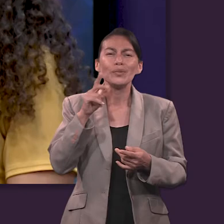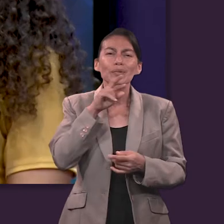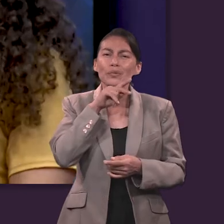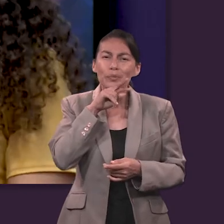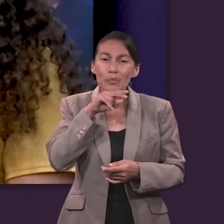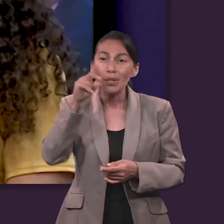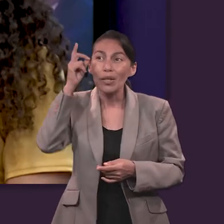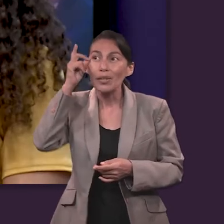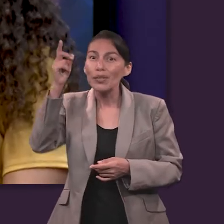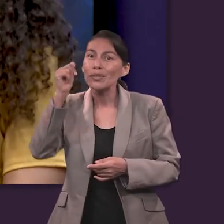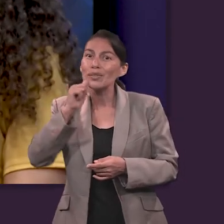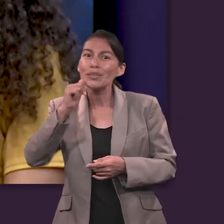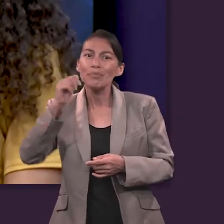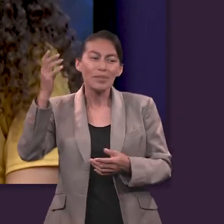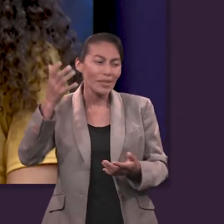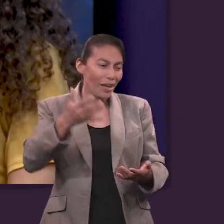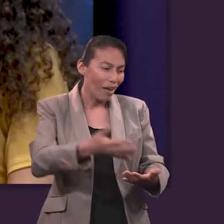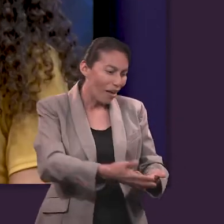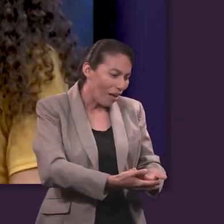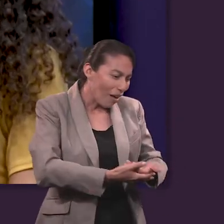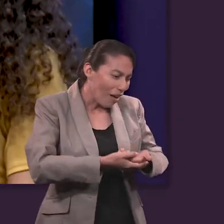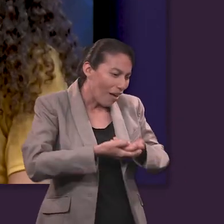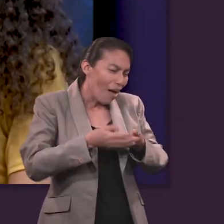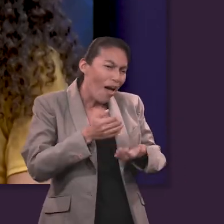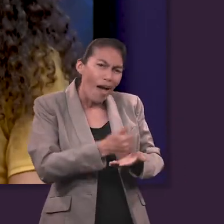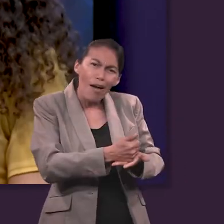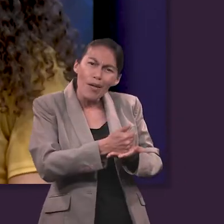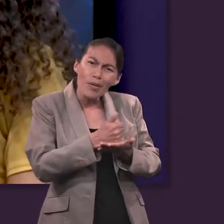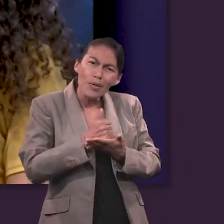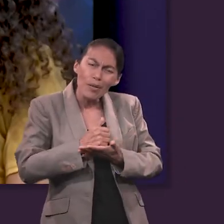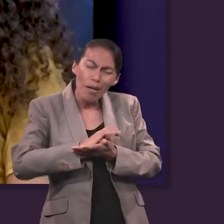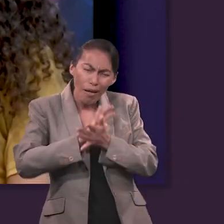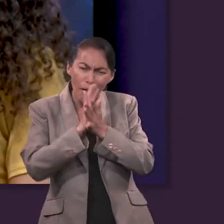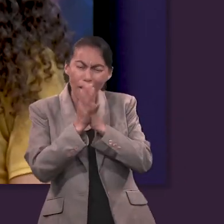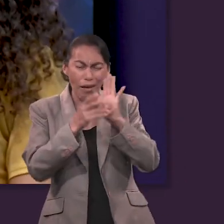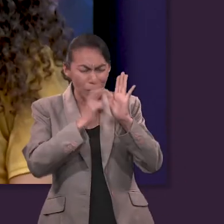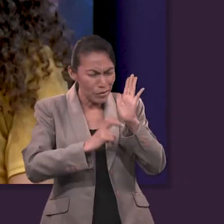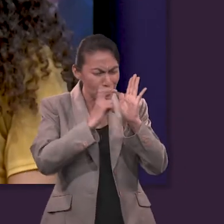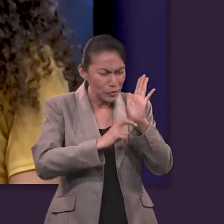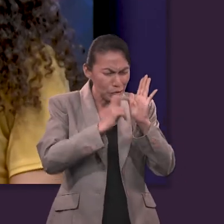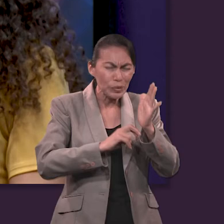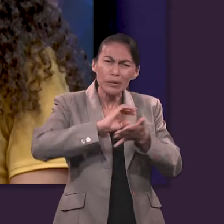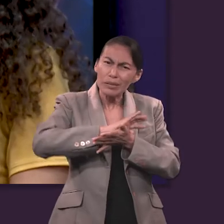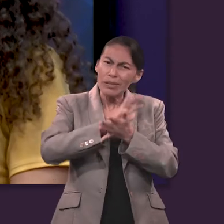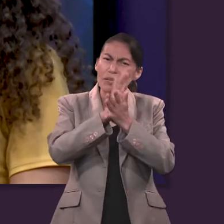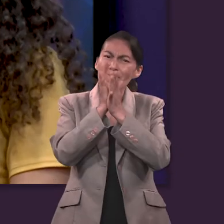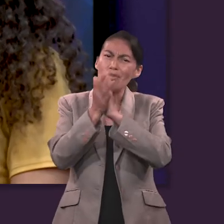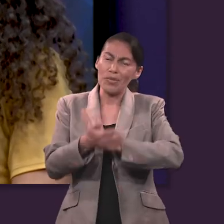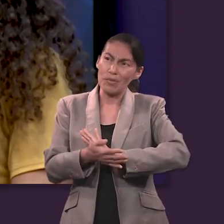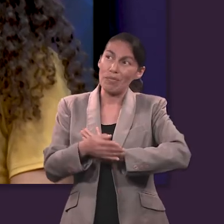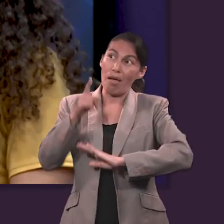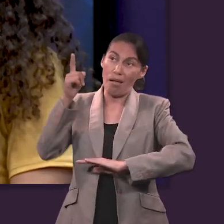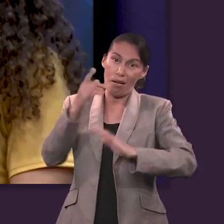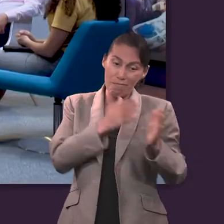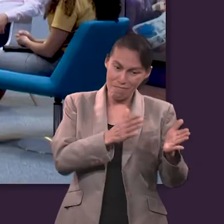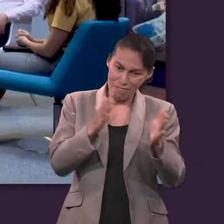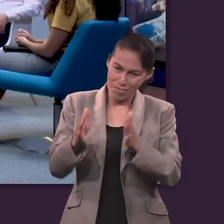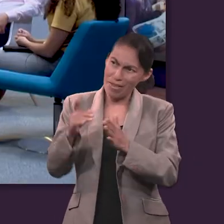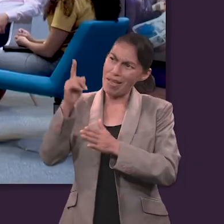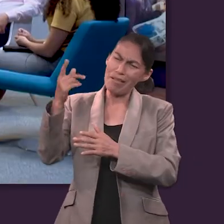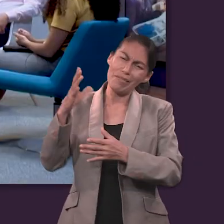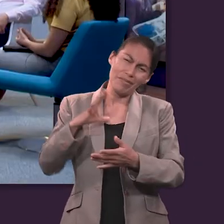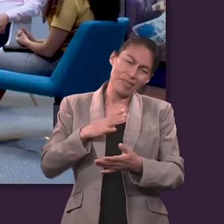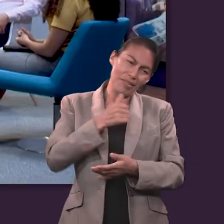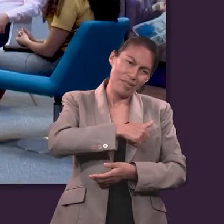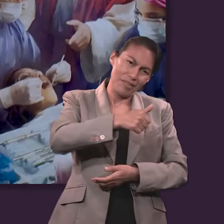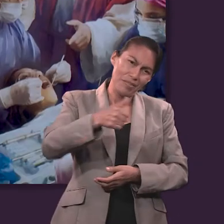ahí extendiéndonos la mano para hacer ese cambio y ayudarnos a llegar a ese ideal que Él quiere para nosotros. Y